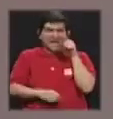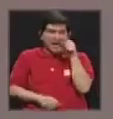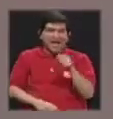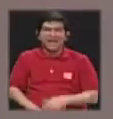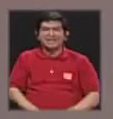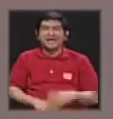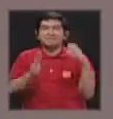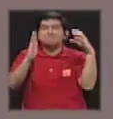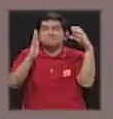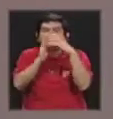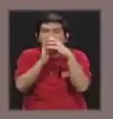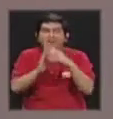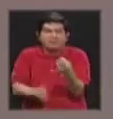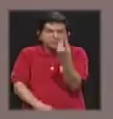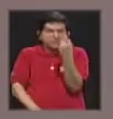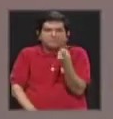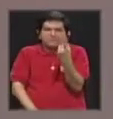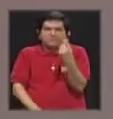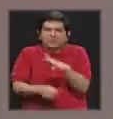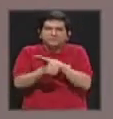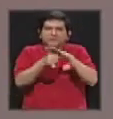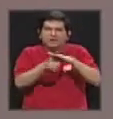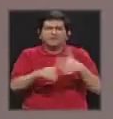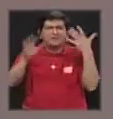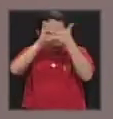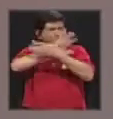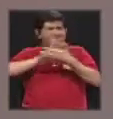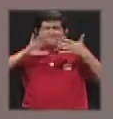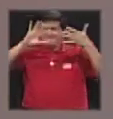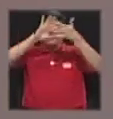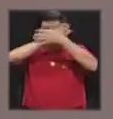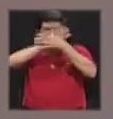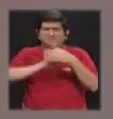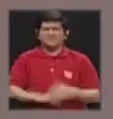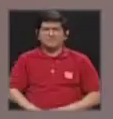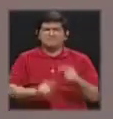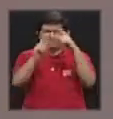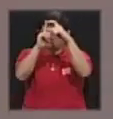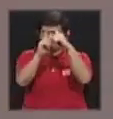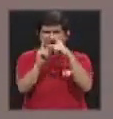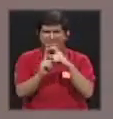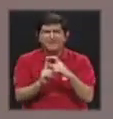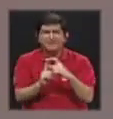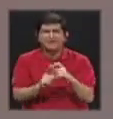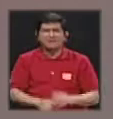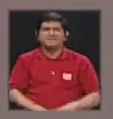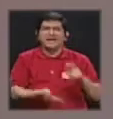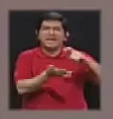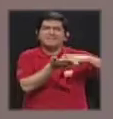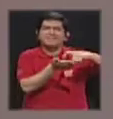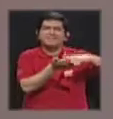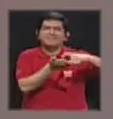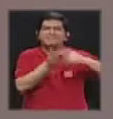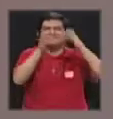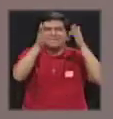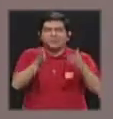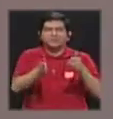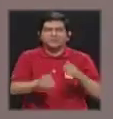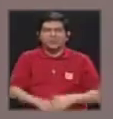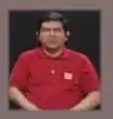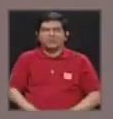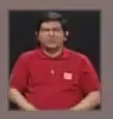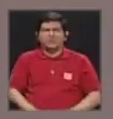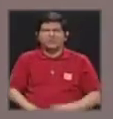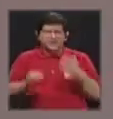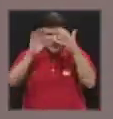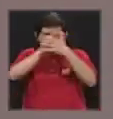hasta párrafos que se omitieron. Confunde los términos de deudor, confunde los